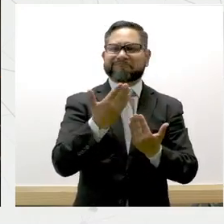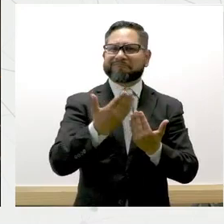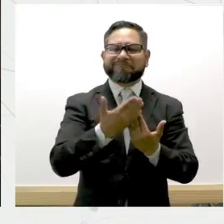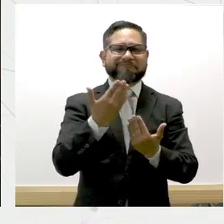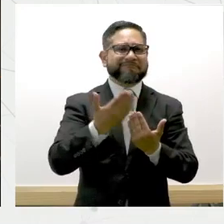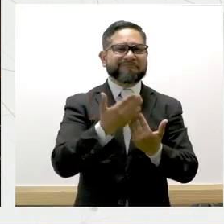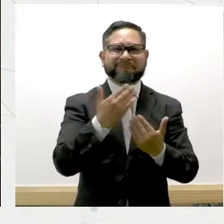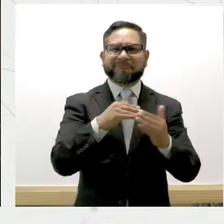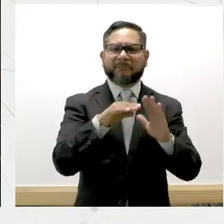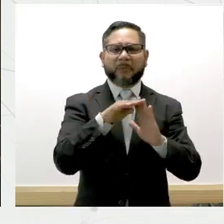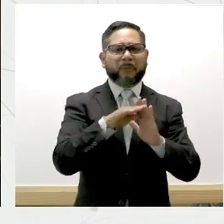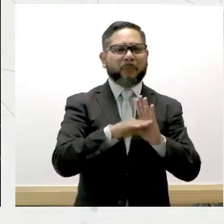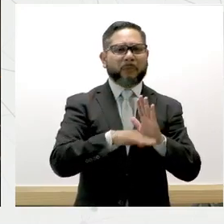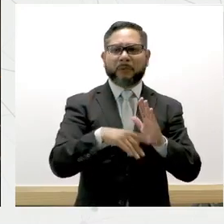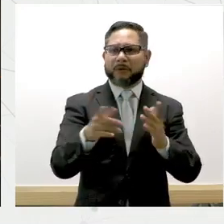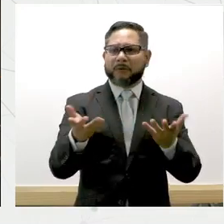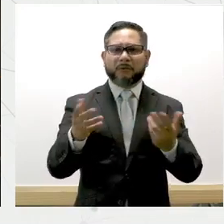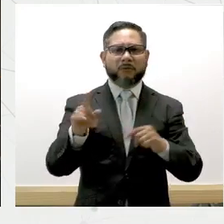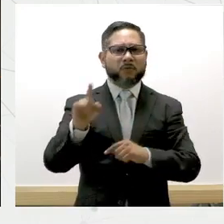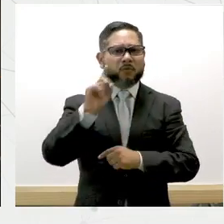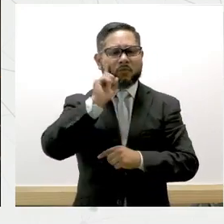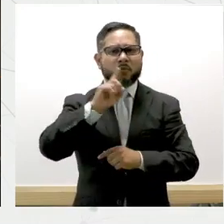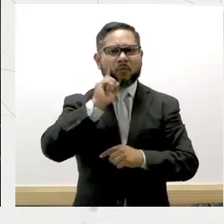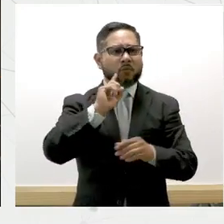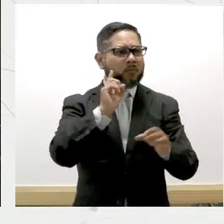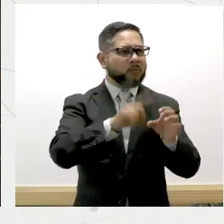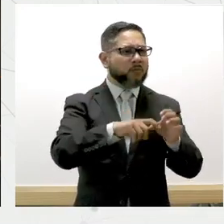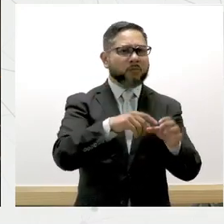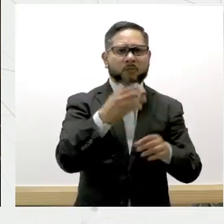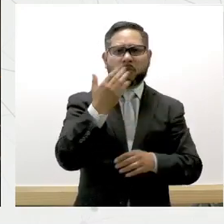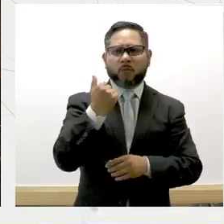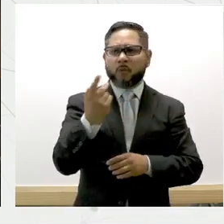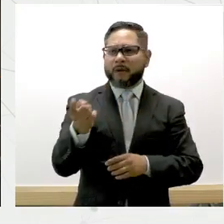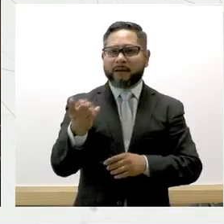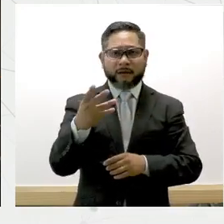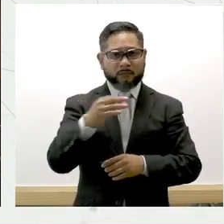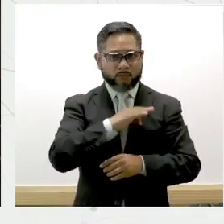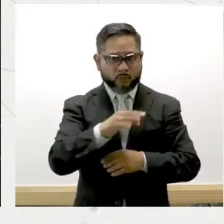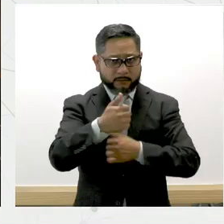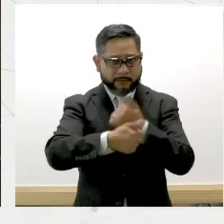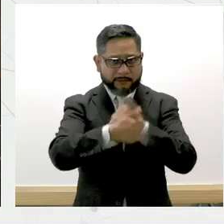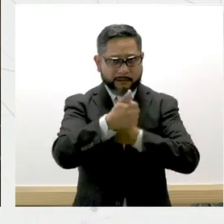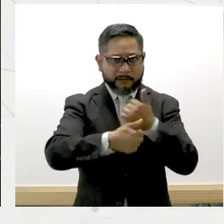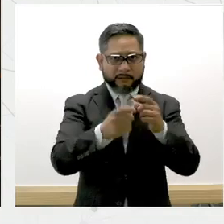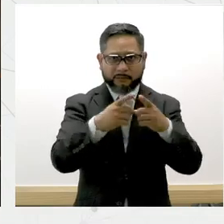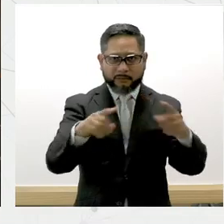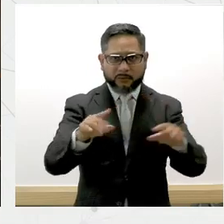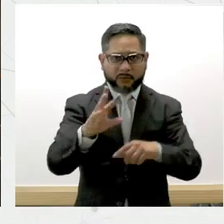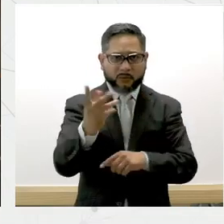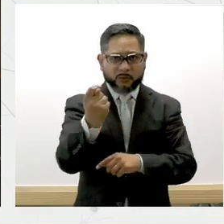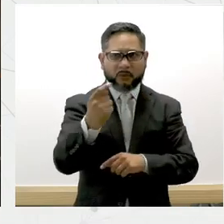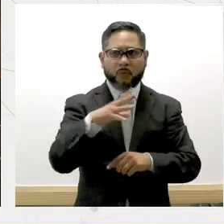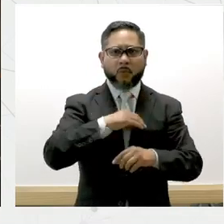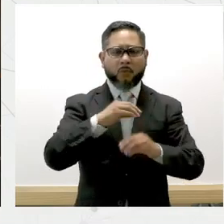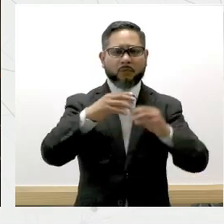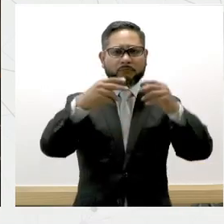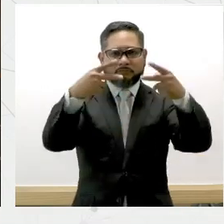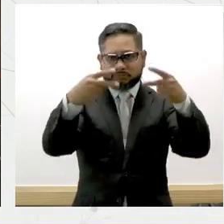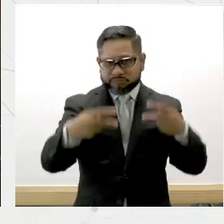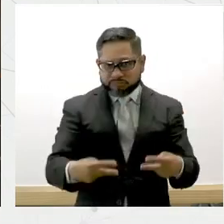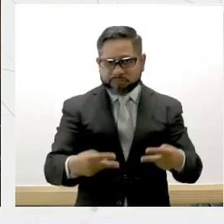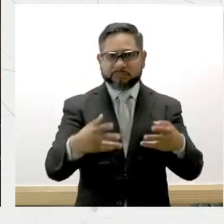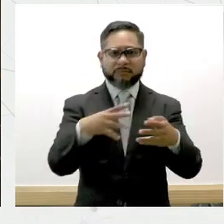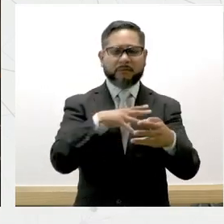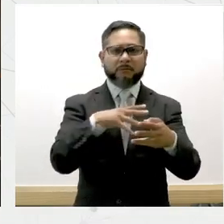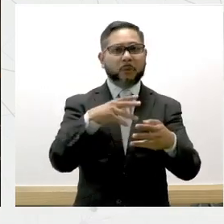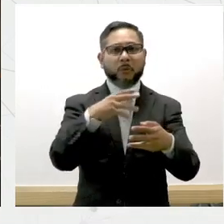lo cual, cada vez resulta mucho más difícil contar con la presencia de mujeres en los ámbitos del desarrollo tecnológico, de la programación y también incluso